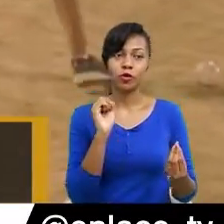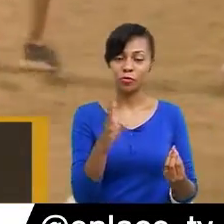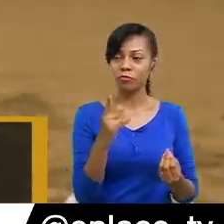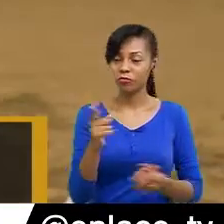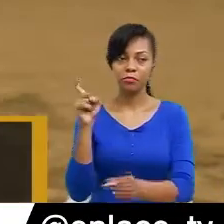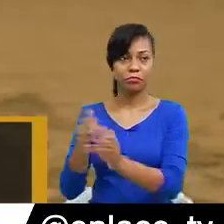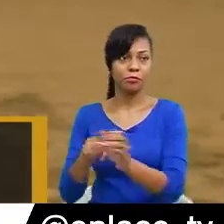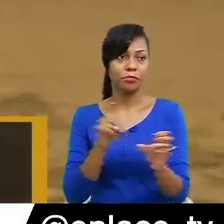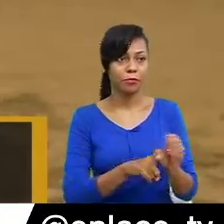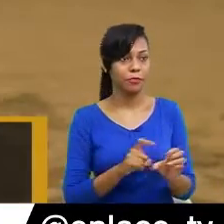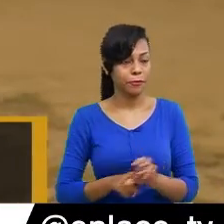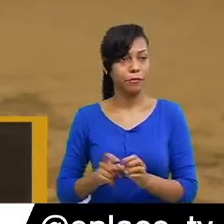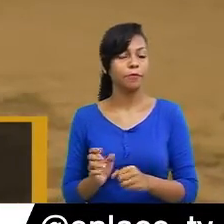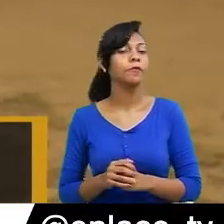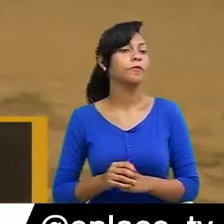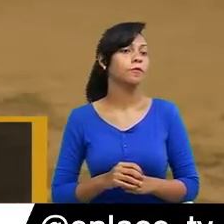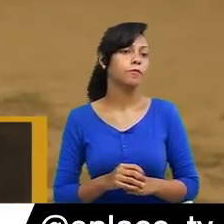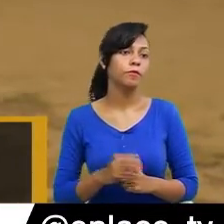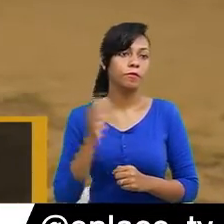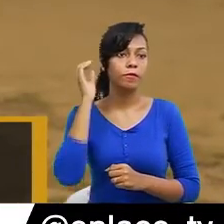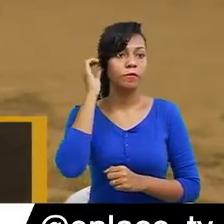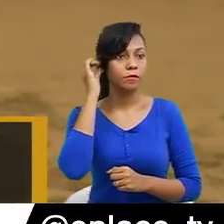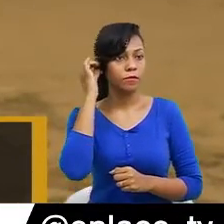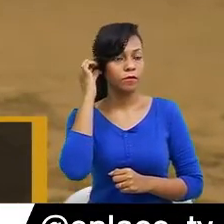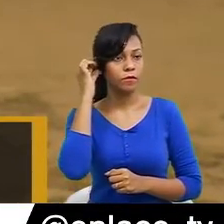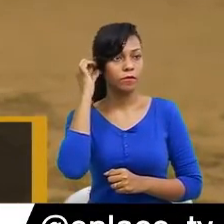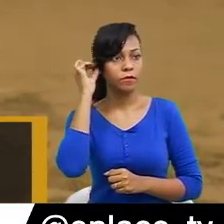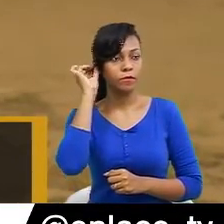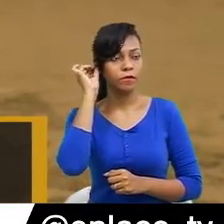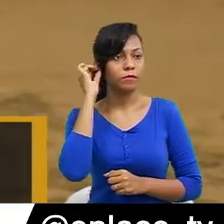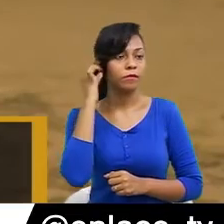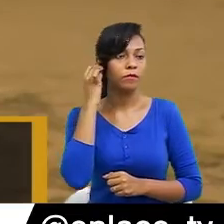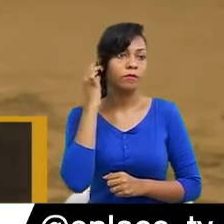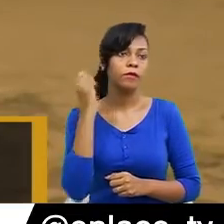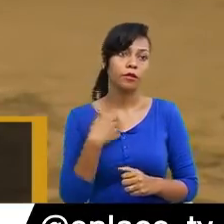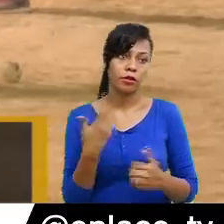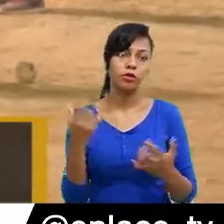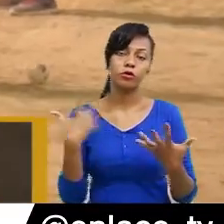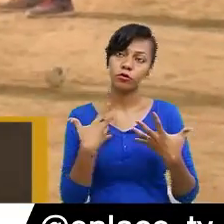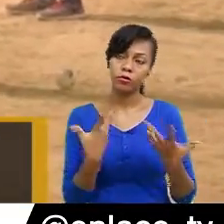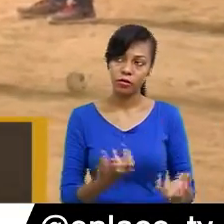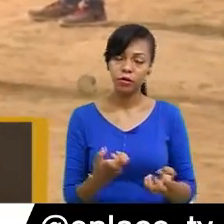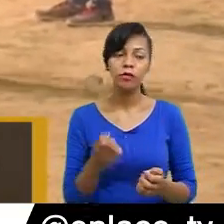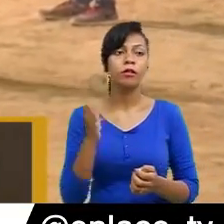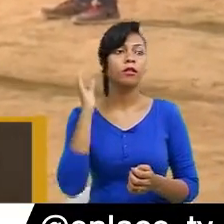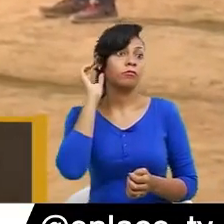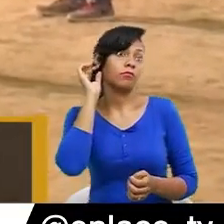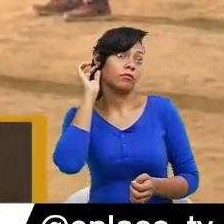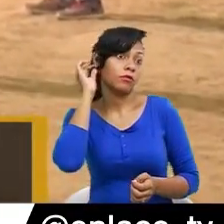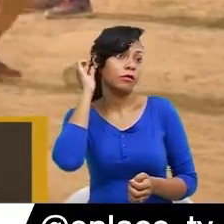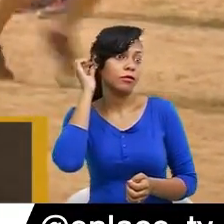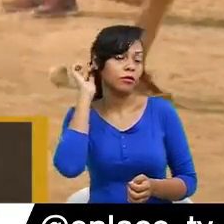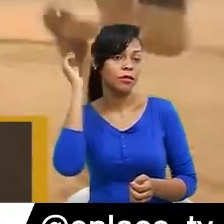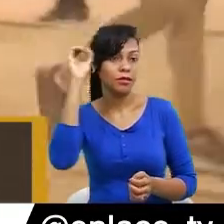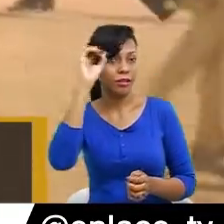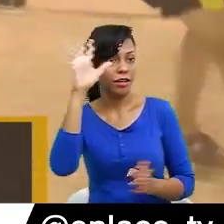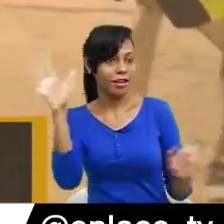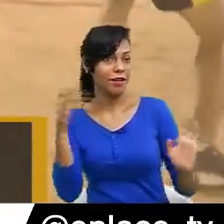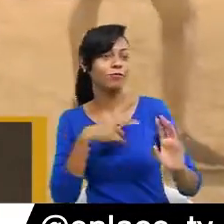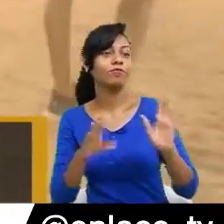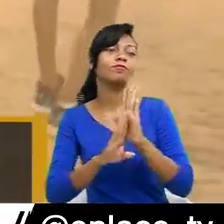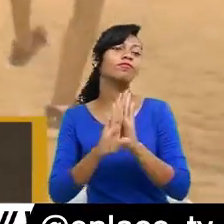más mi desempeño de deportista, de ir surgiendo con mi nombre a